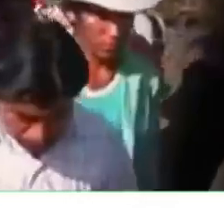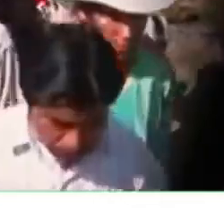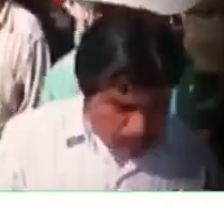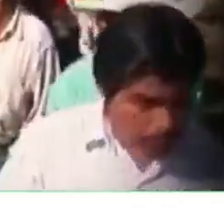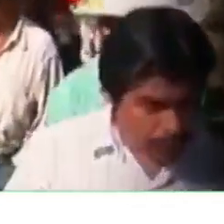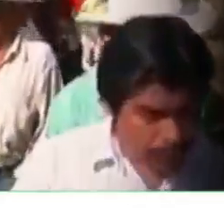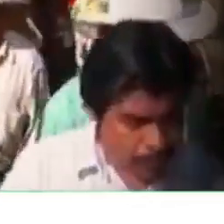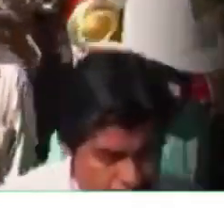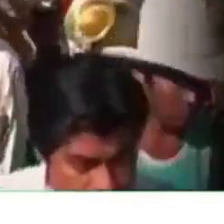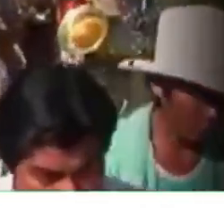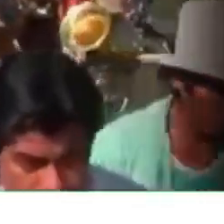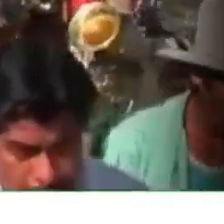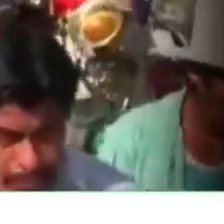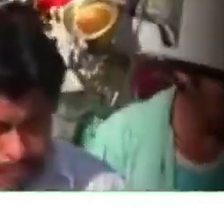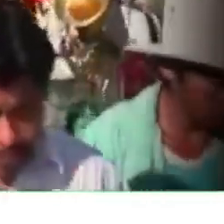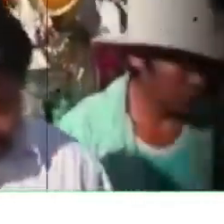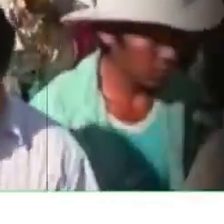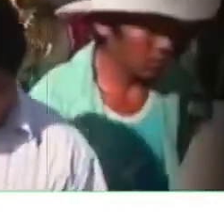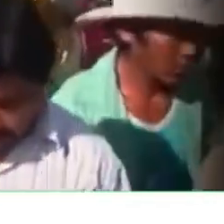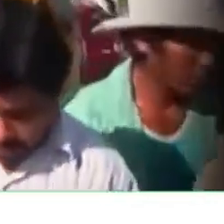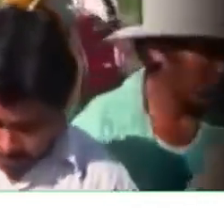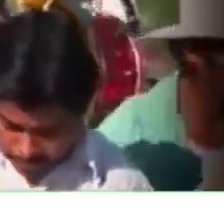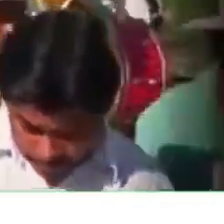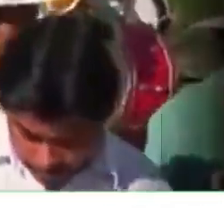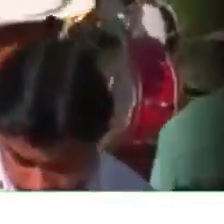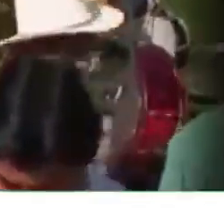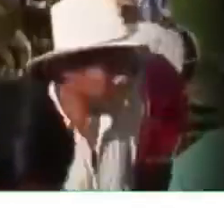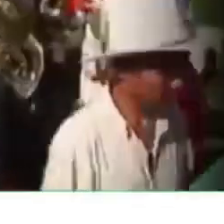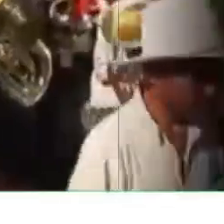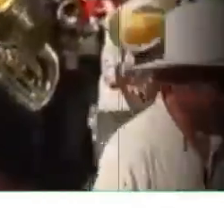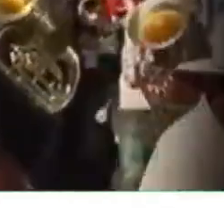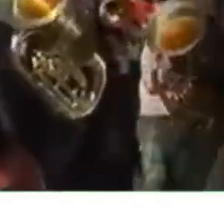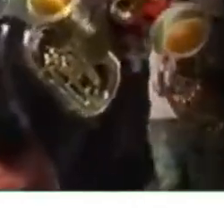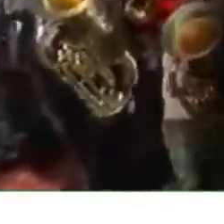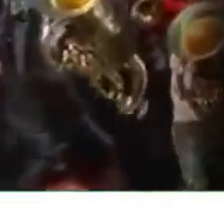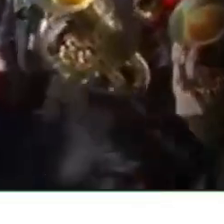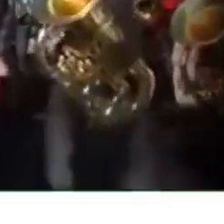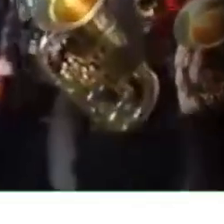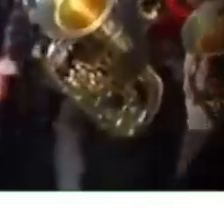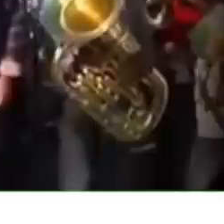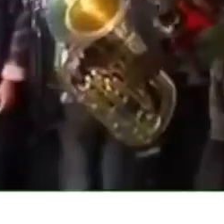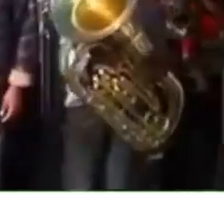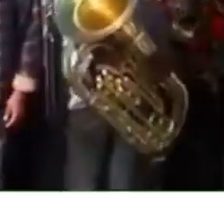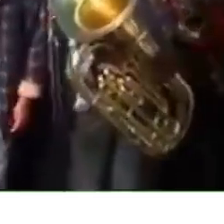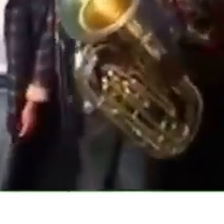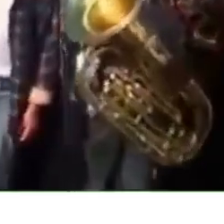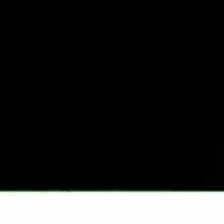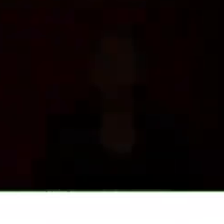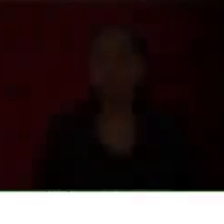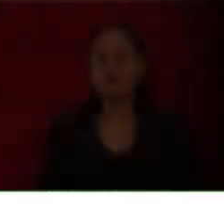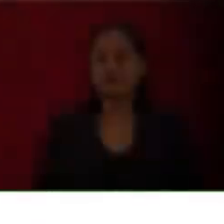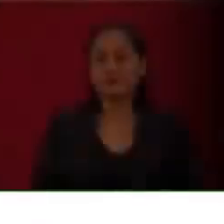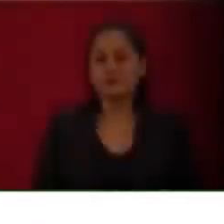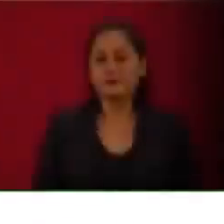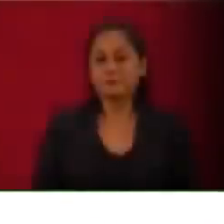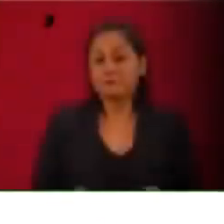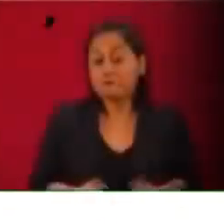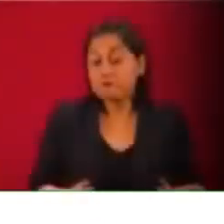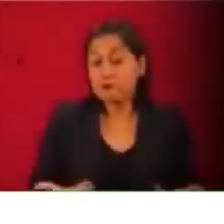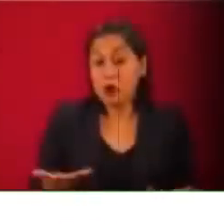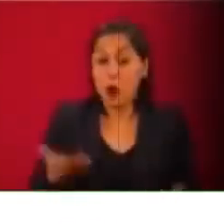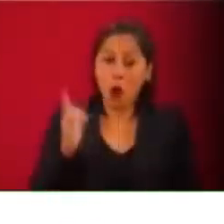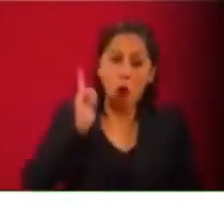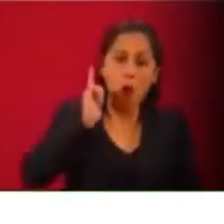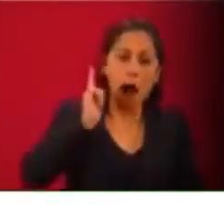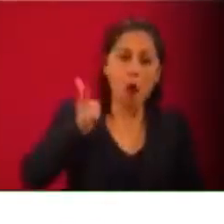camino hasta llegar a la presidencia de la República, algo que nadie se imaginaba. Por lo que rápidamente, en los primeros meses de